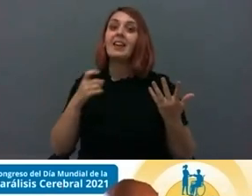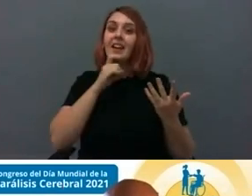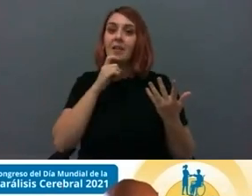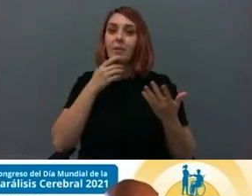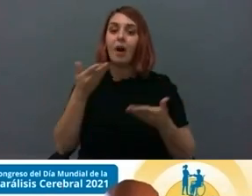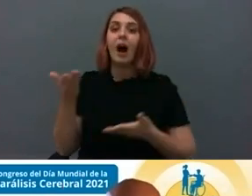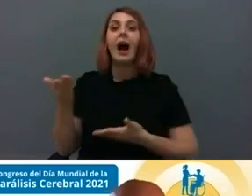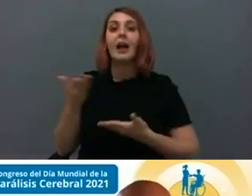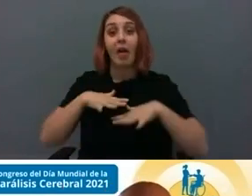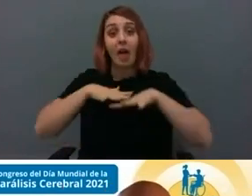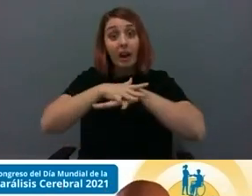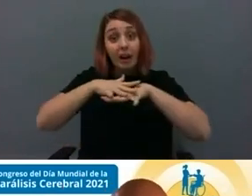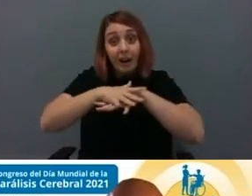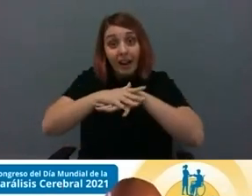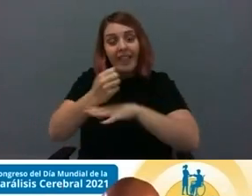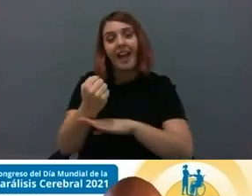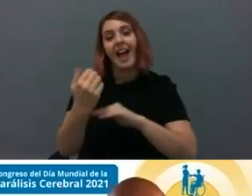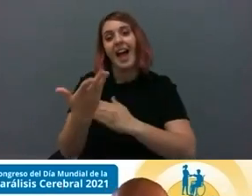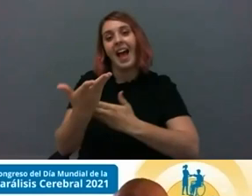la red nos ayuda.